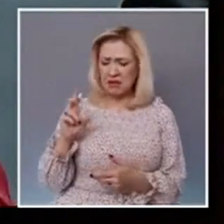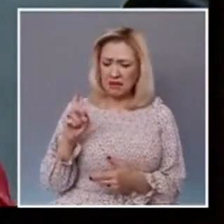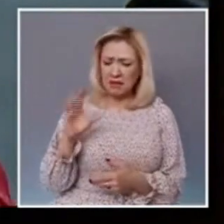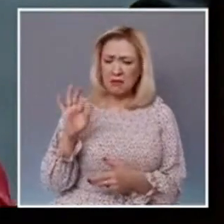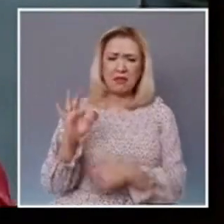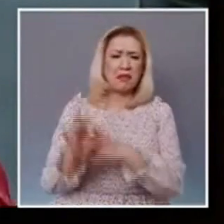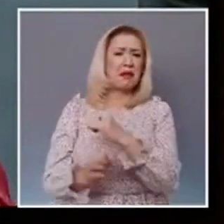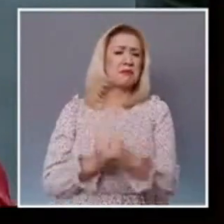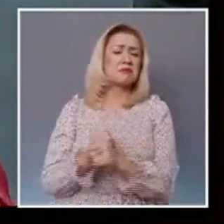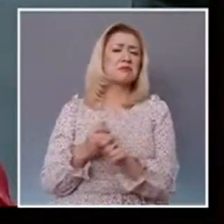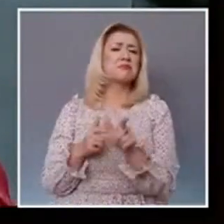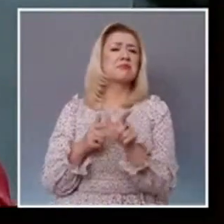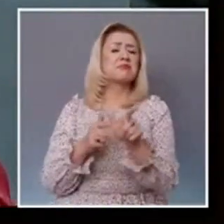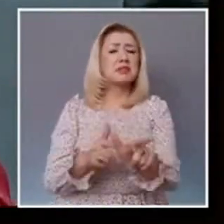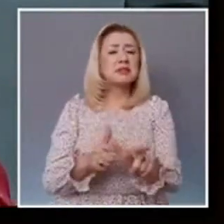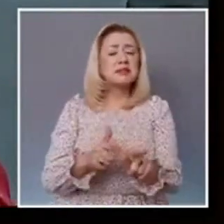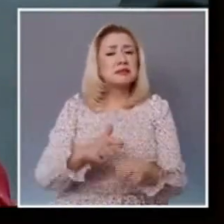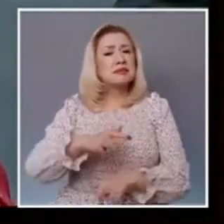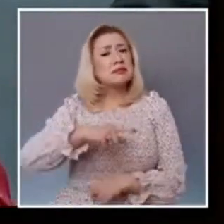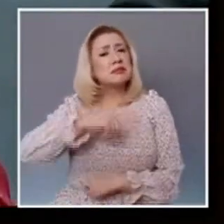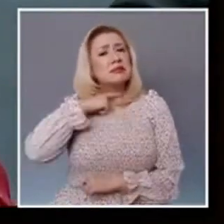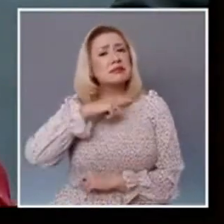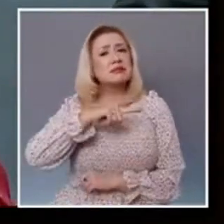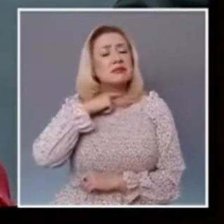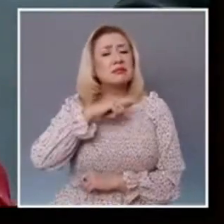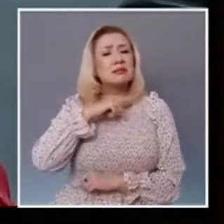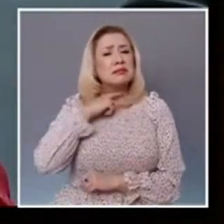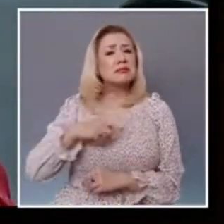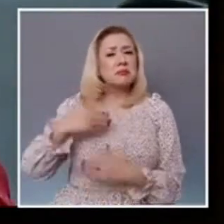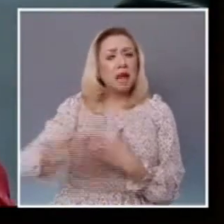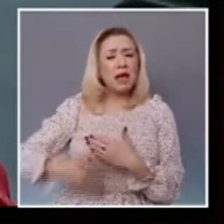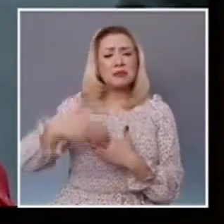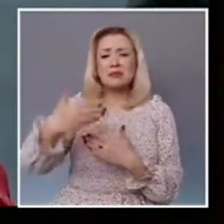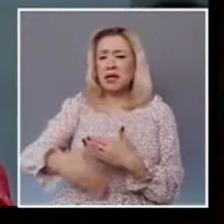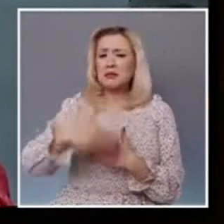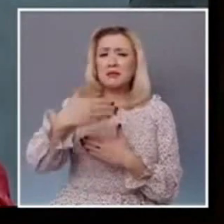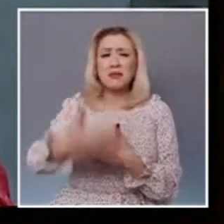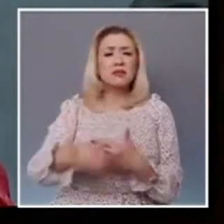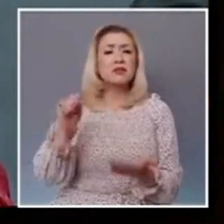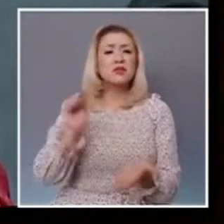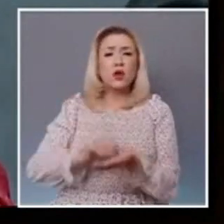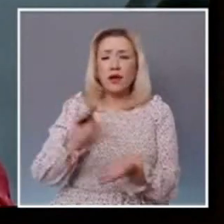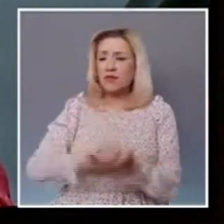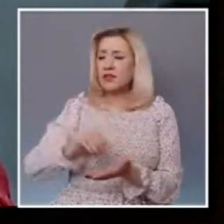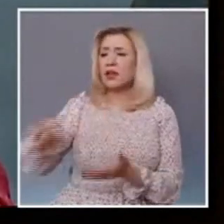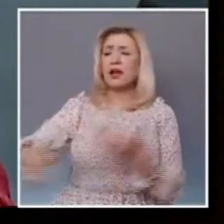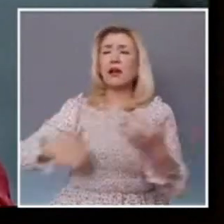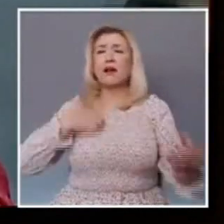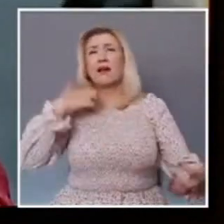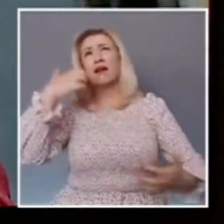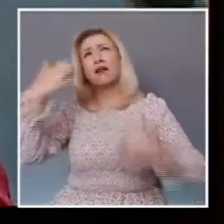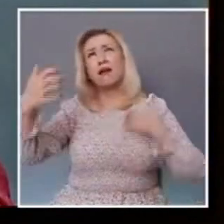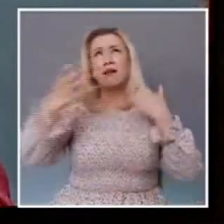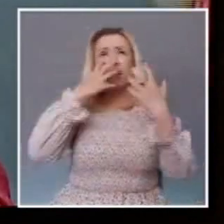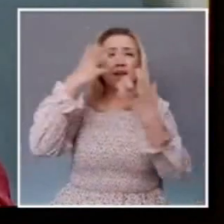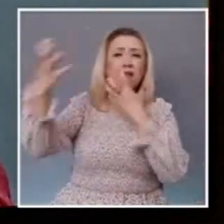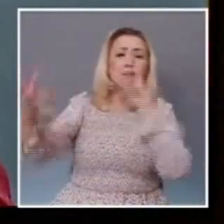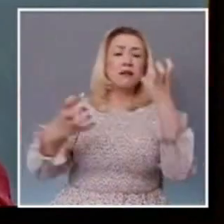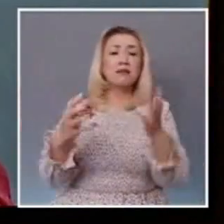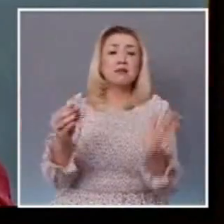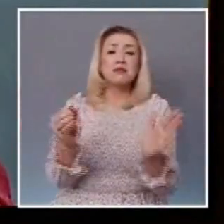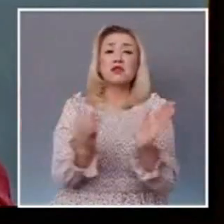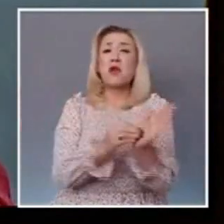y lamentablemente persisten reclamos apremiantes en la agenda mínima